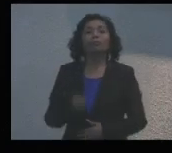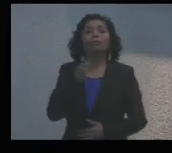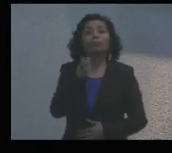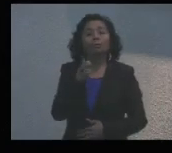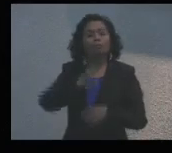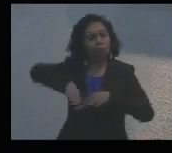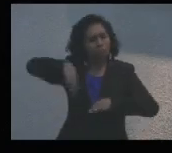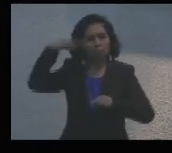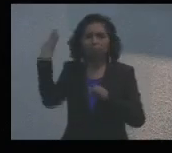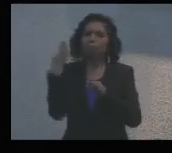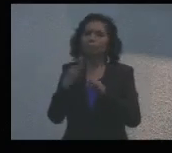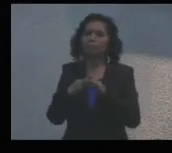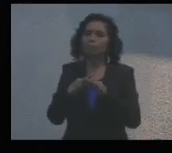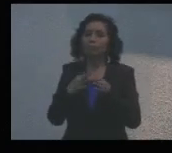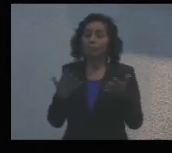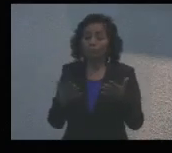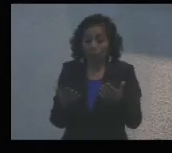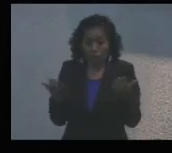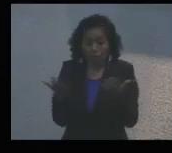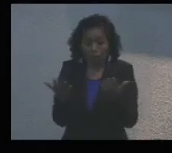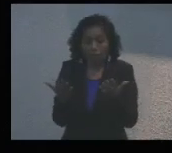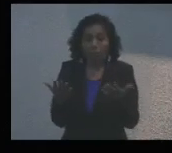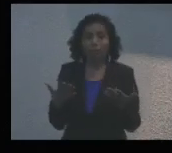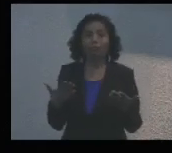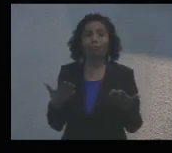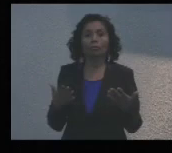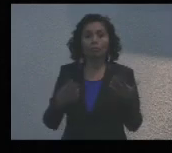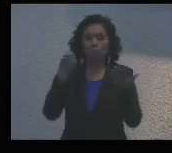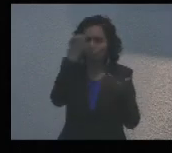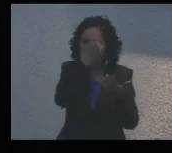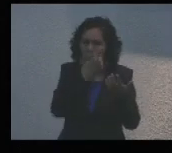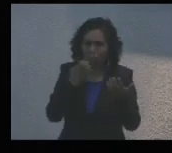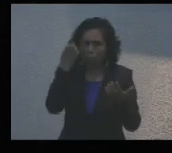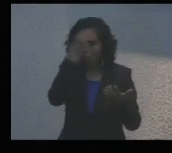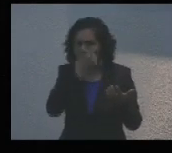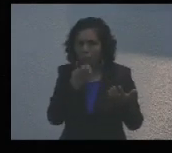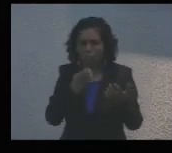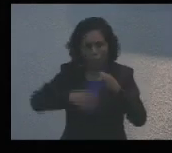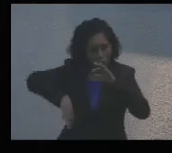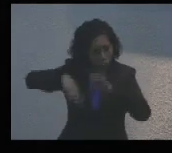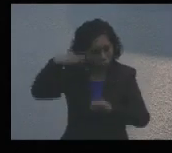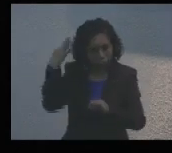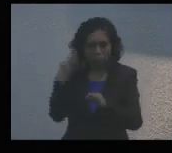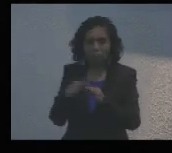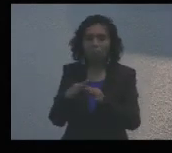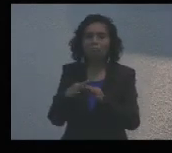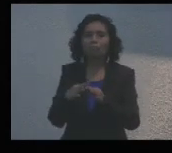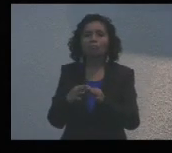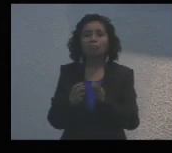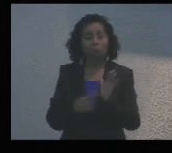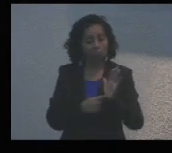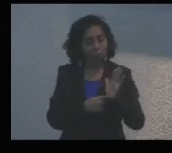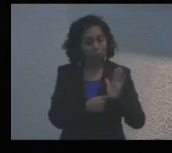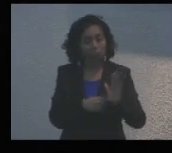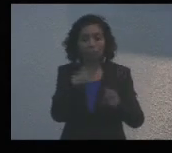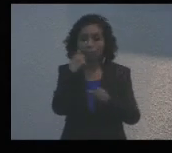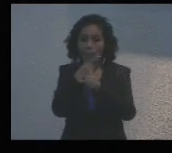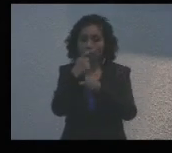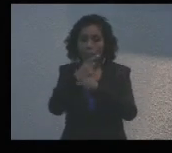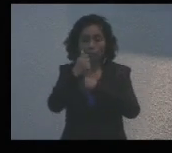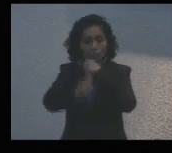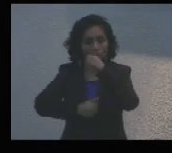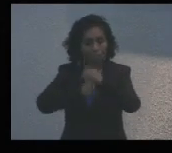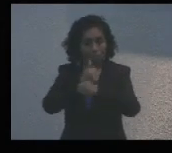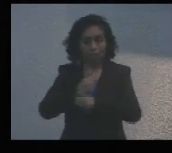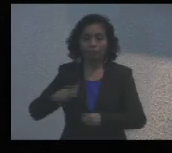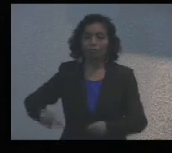Es preciso tener estos hechos para poder evaluar correctamente los resultados de este primer año de gobierno